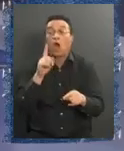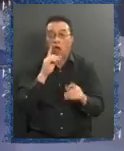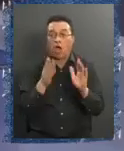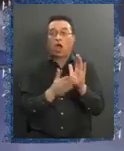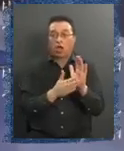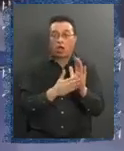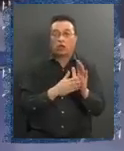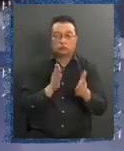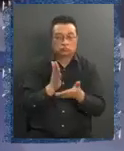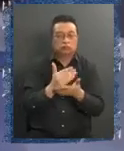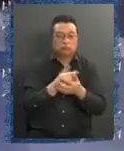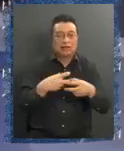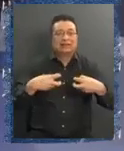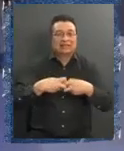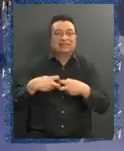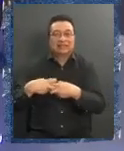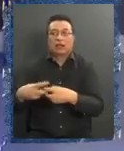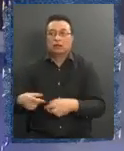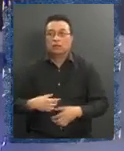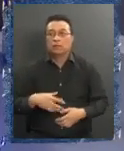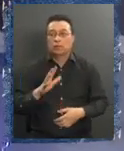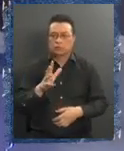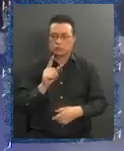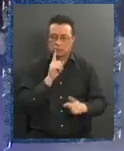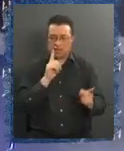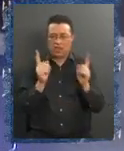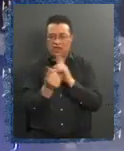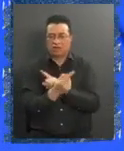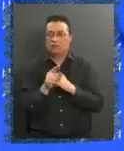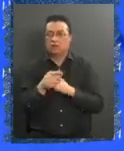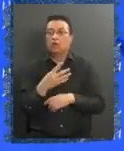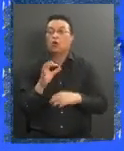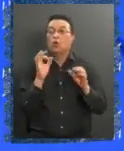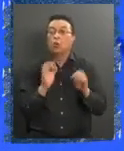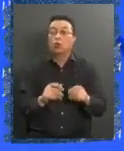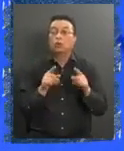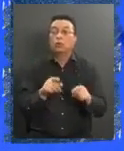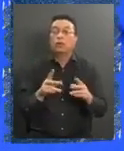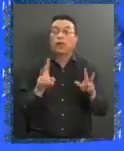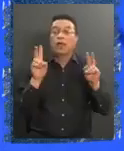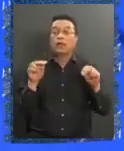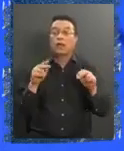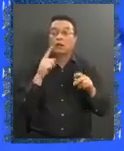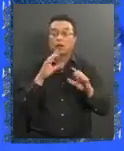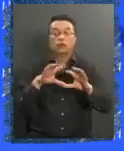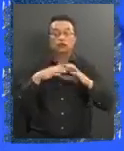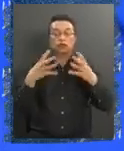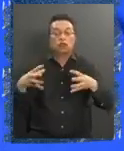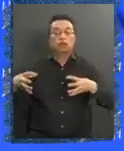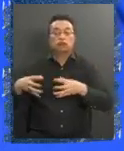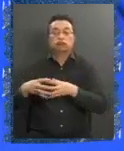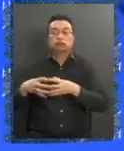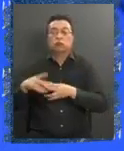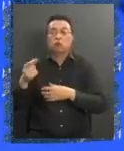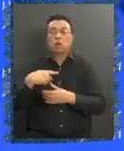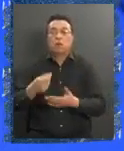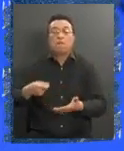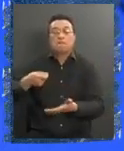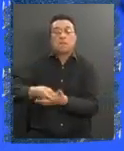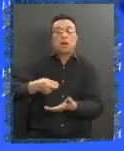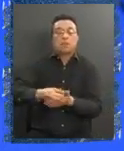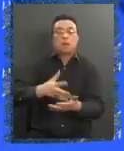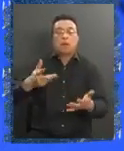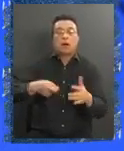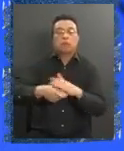organizaciones sindicales. No, eso, bueno, yo creo al revés, o sea, se va a prestar para precisamente para el tema del corporativismo y de pasarle más platita